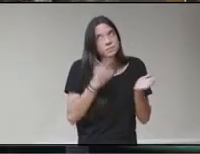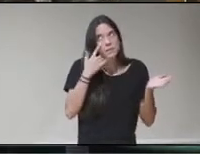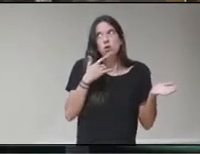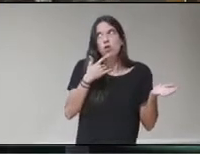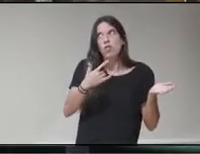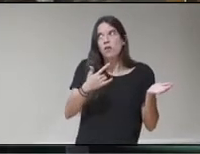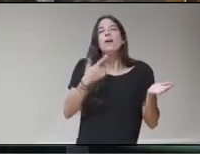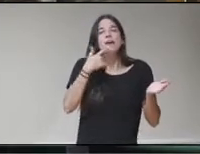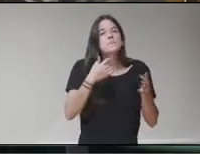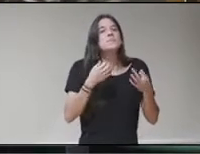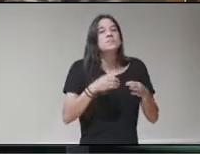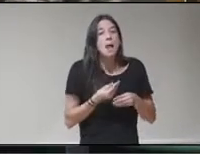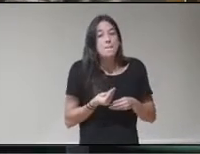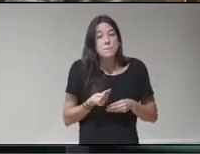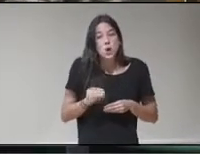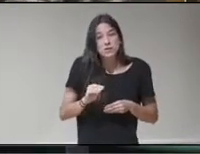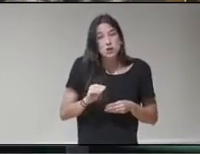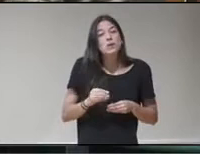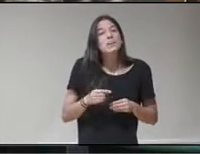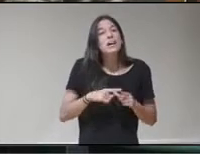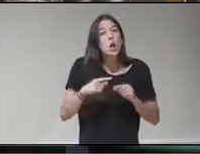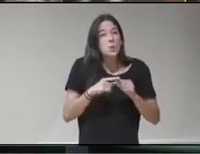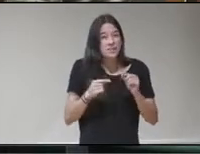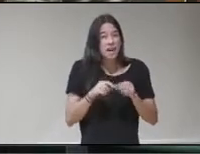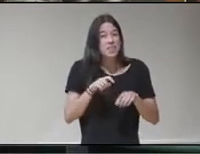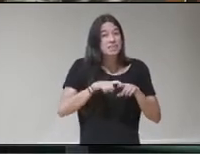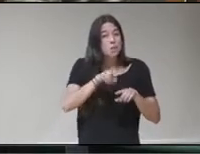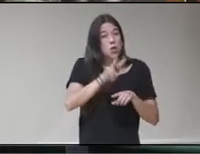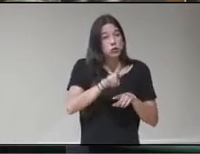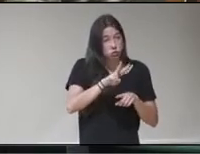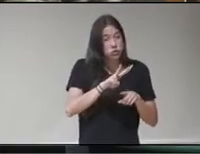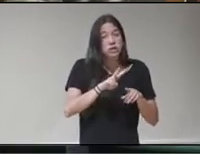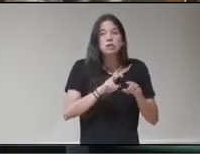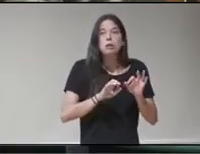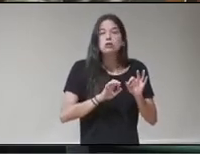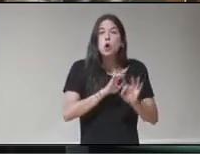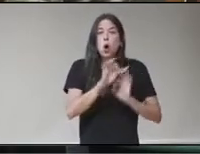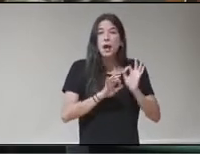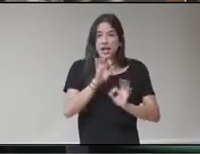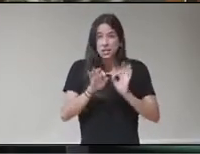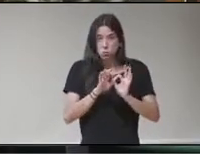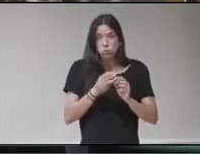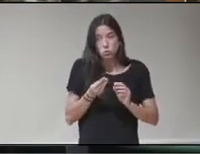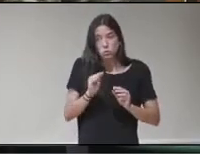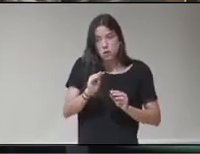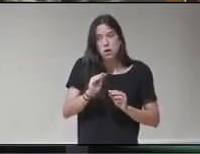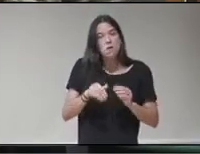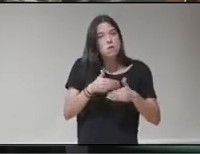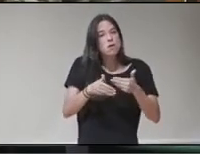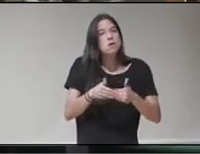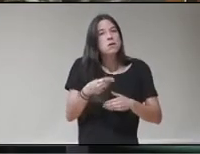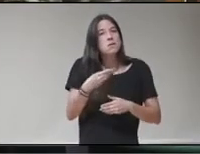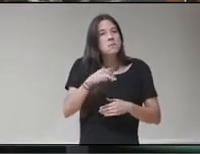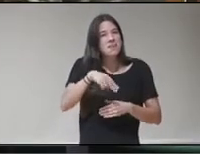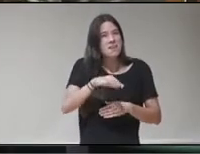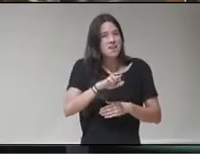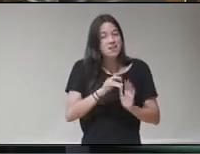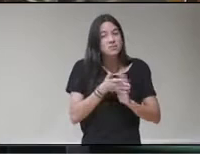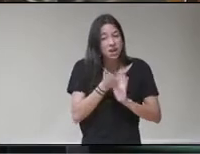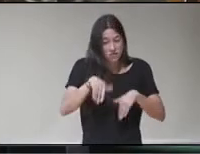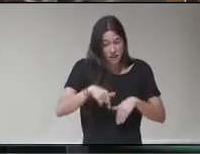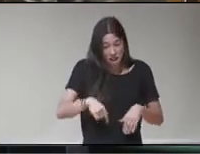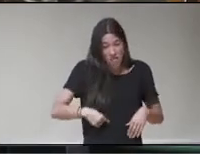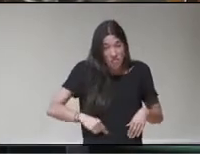la progresión geométrica de tipo 2 que tienen los organismos que se multiplican por fisión binaria, y eso hace que allí dentro pues haya del orden de